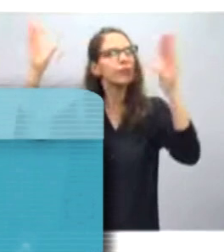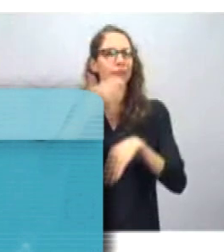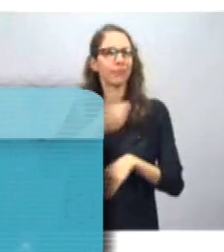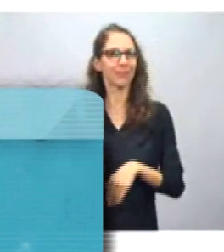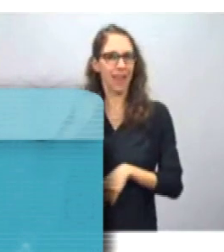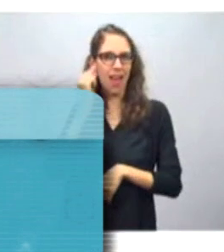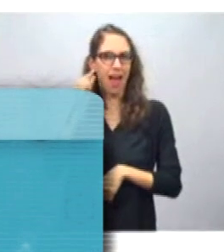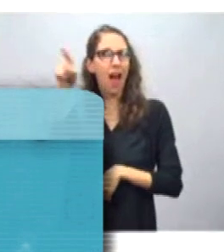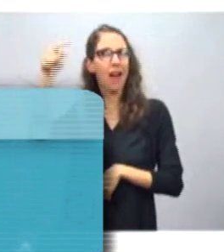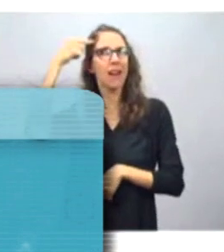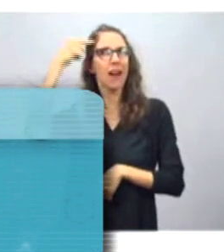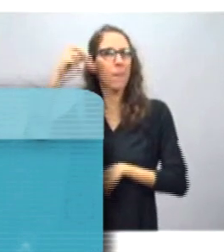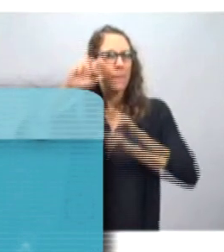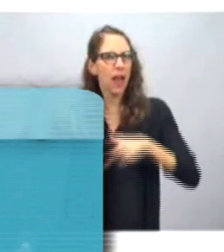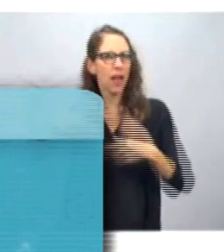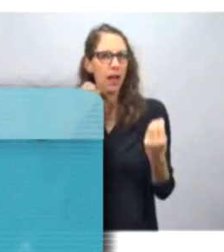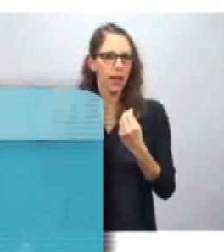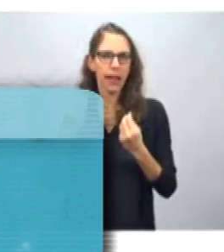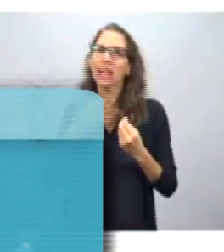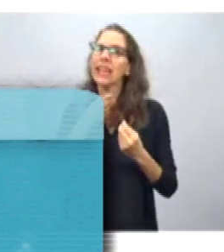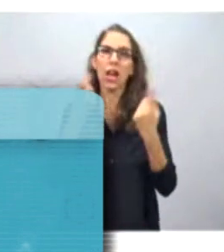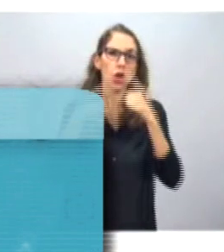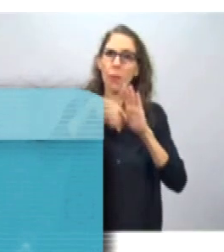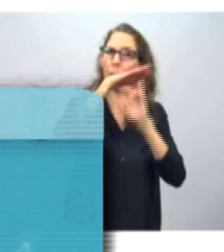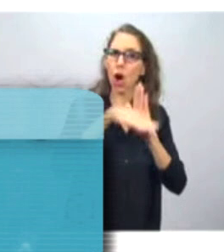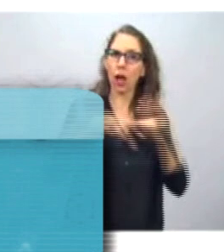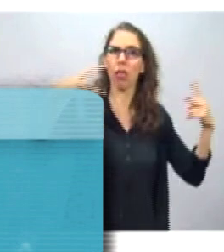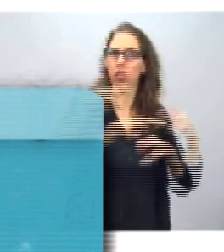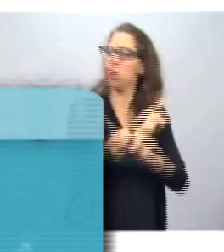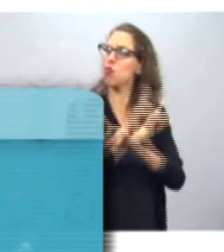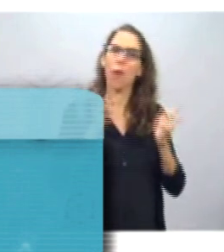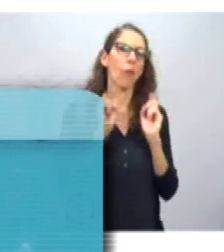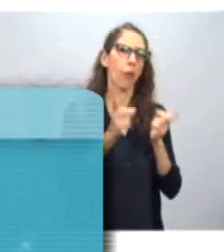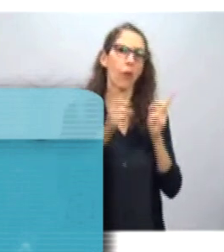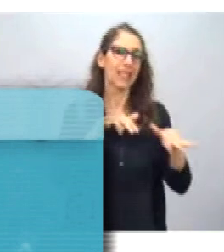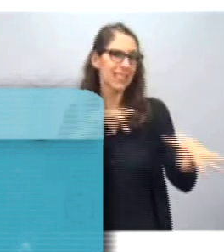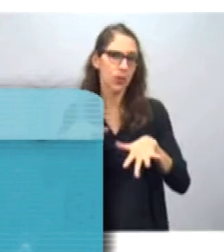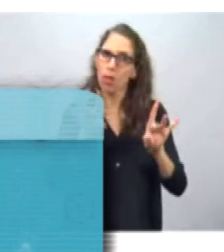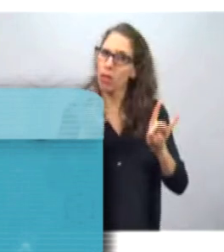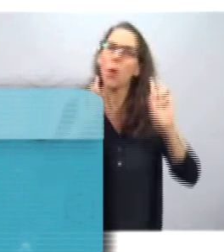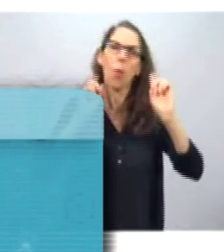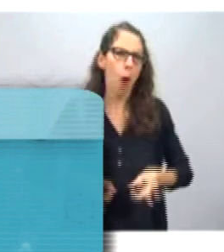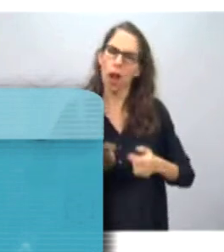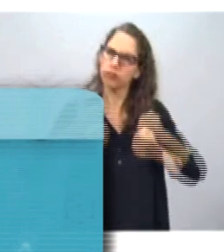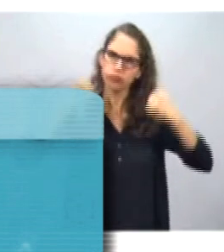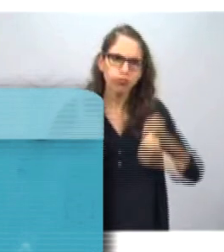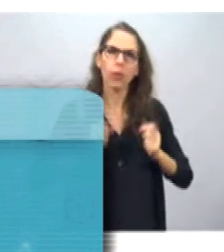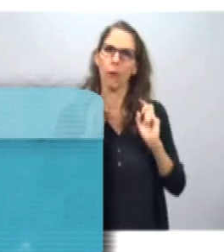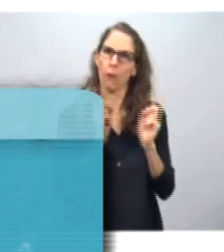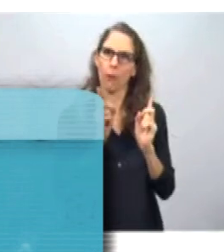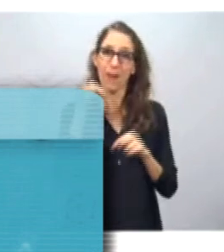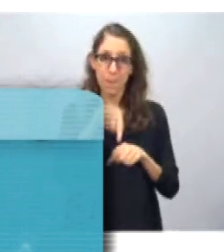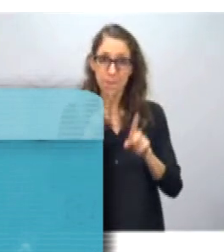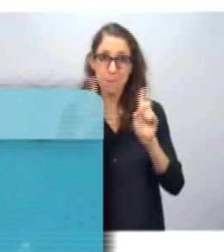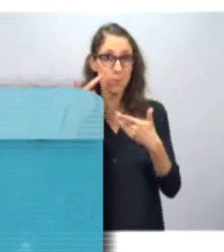de continuar con los programas vigentes, incluso en un contexto tan difícil. Precisamente este programa lo que